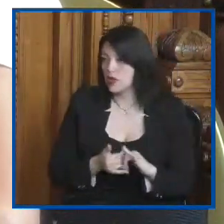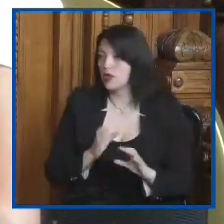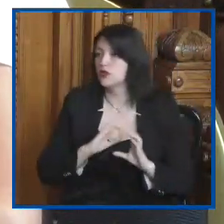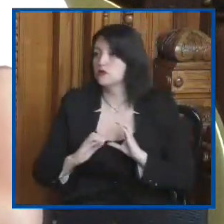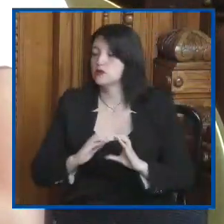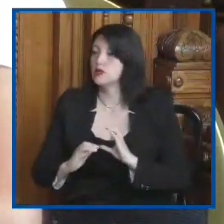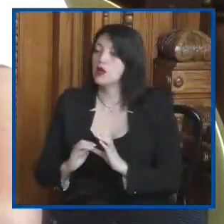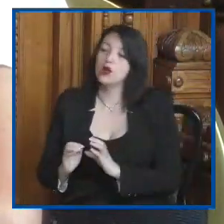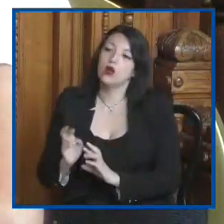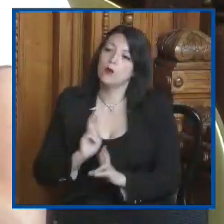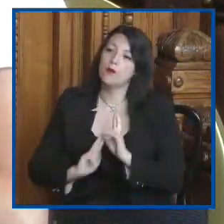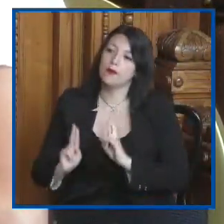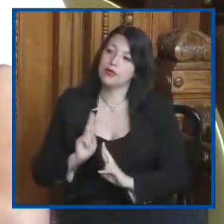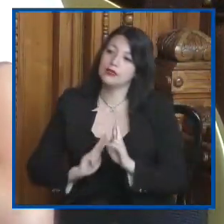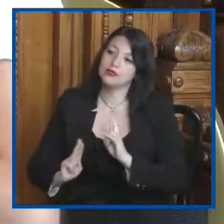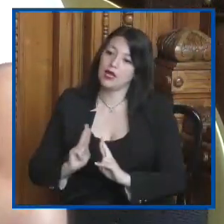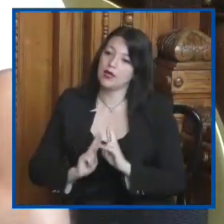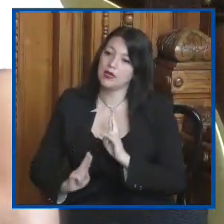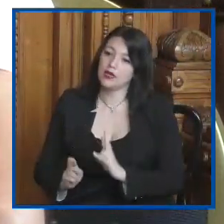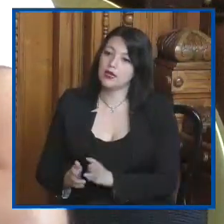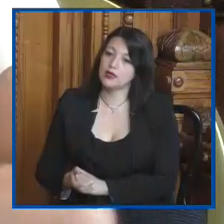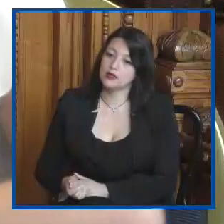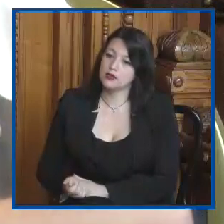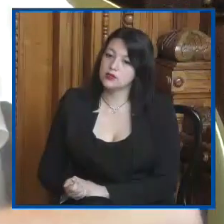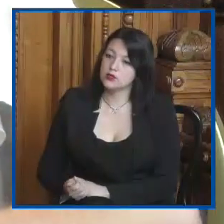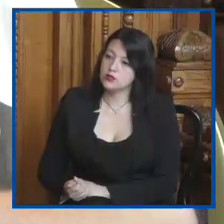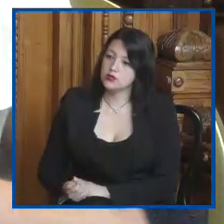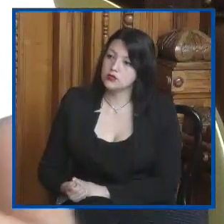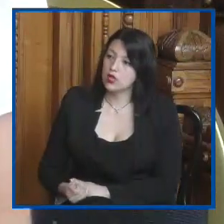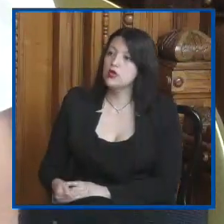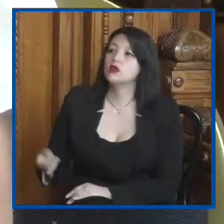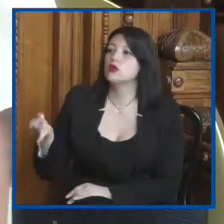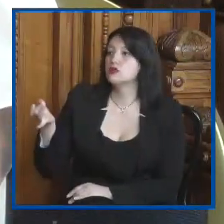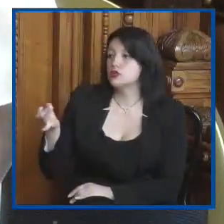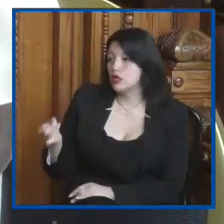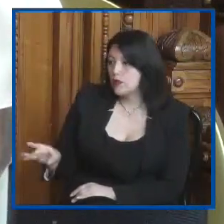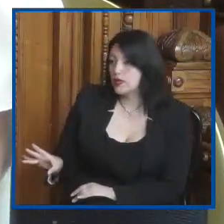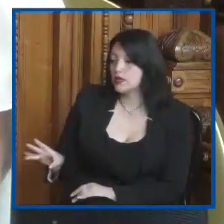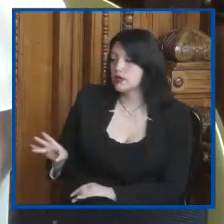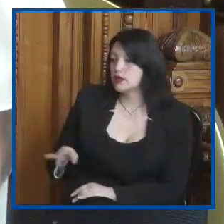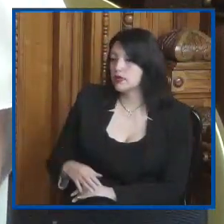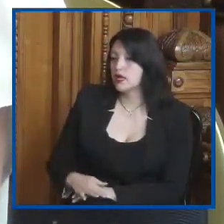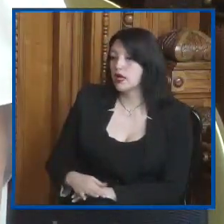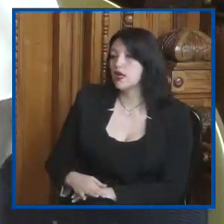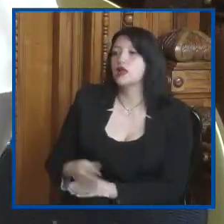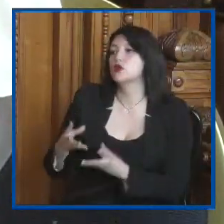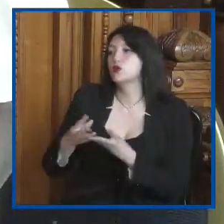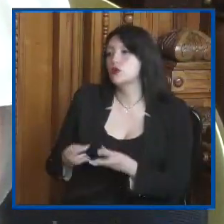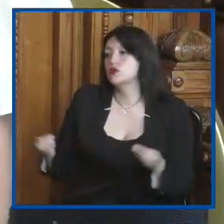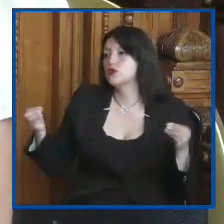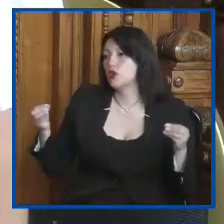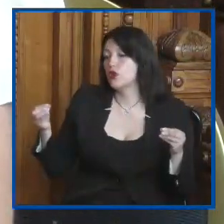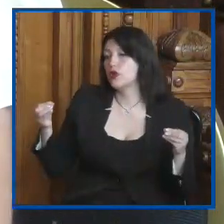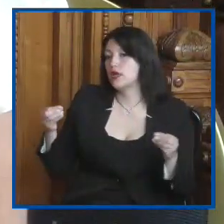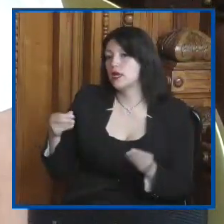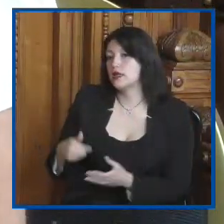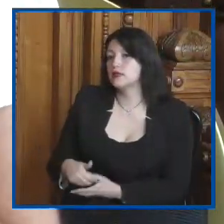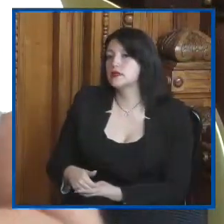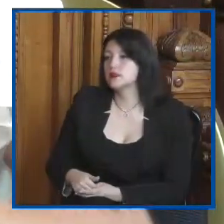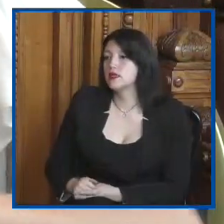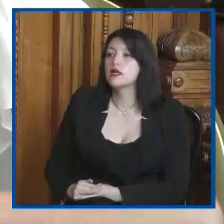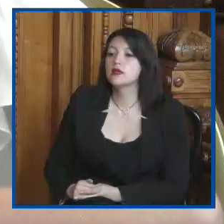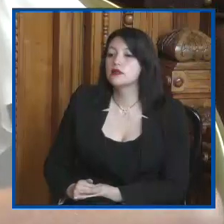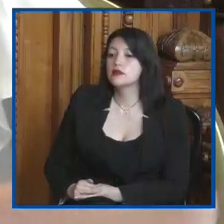los mensajes, el de las fijaciones de las audiencias. Solamente eso, no notificamos las resoluciones, no es que le adjuntamos un archivo